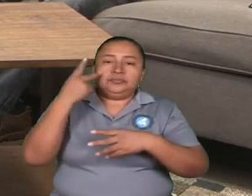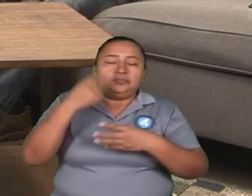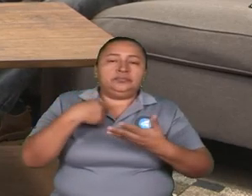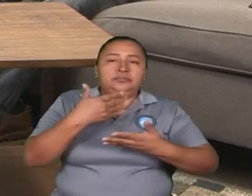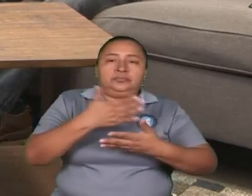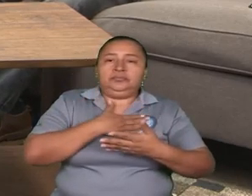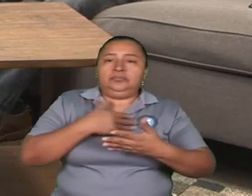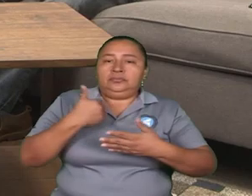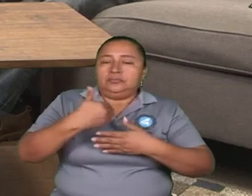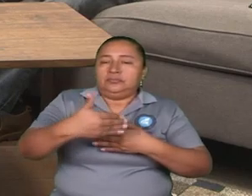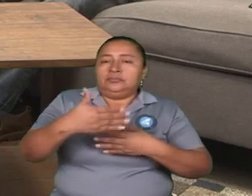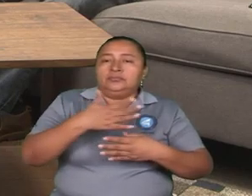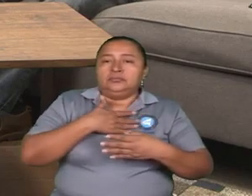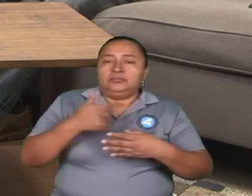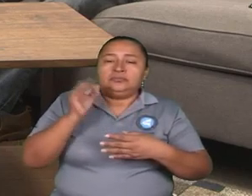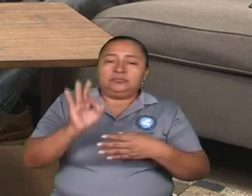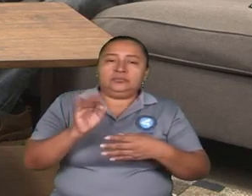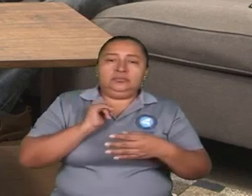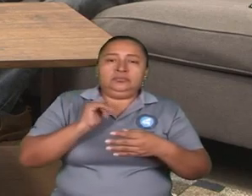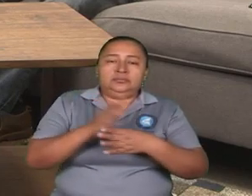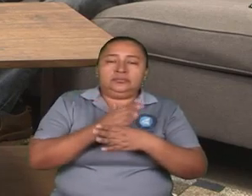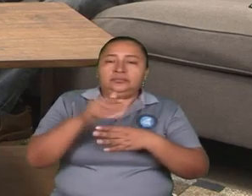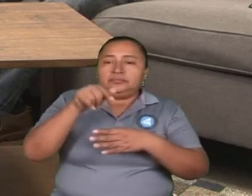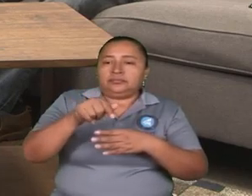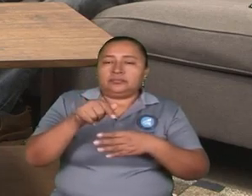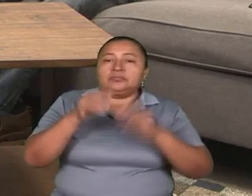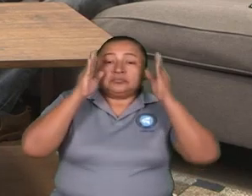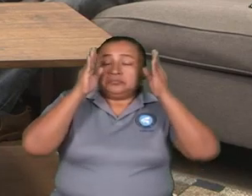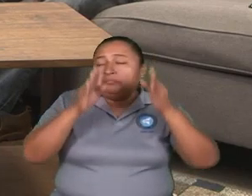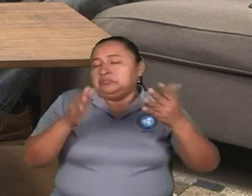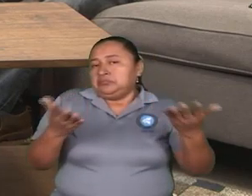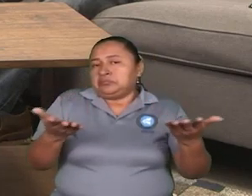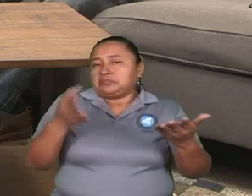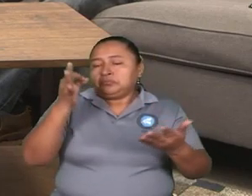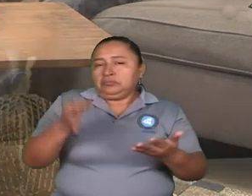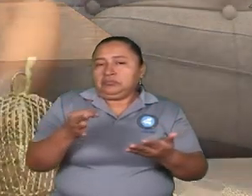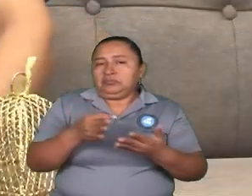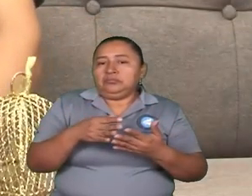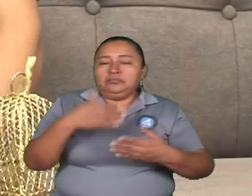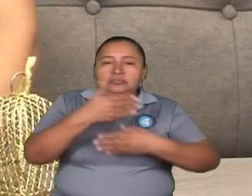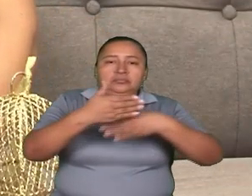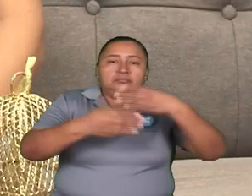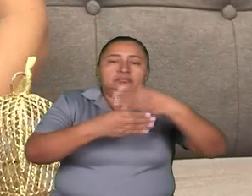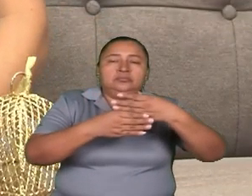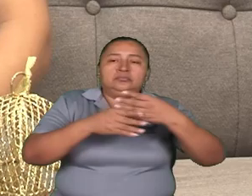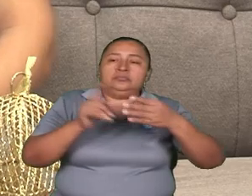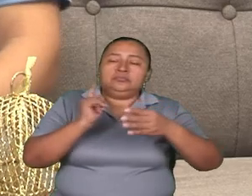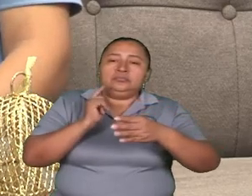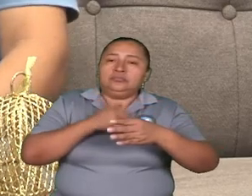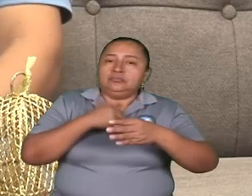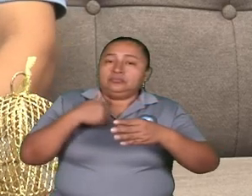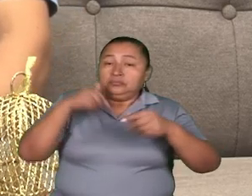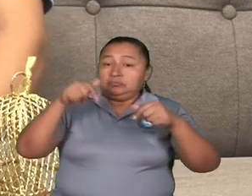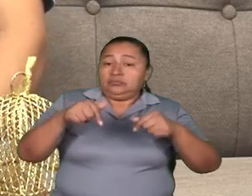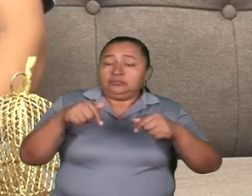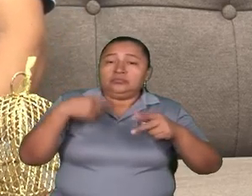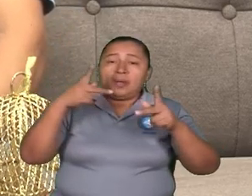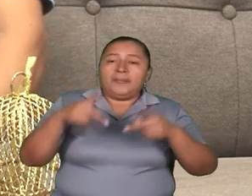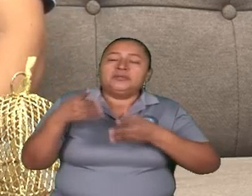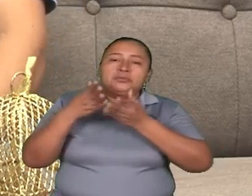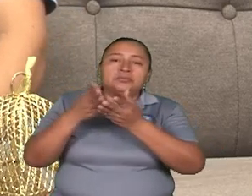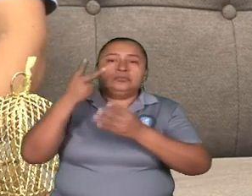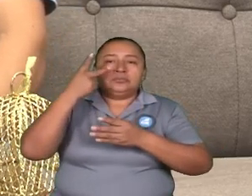atendiendo mejor a los cruceristas. Y ahí está donde estaban presentes las alcaldías, ¿verdad? Entonces viendo el